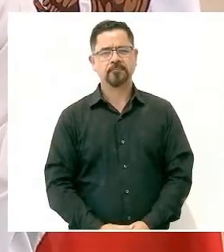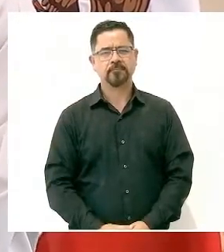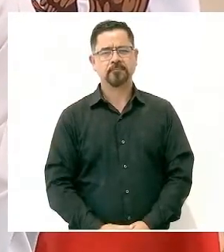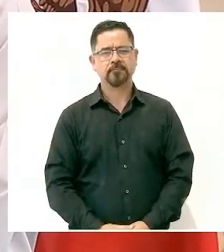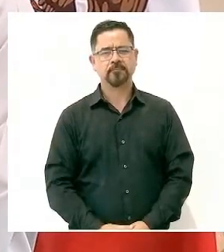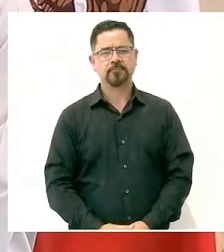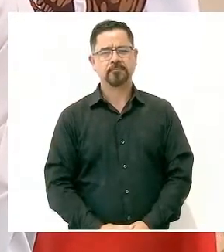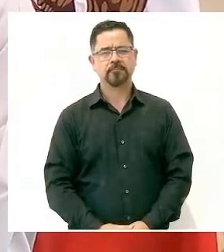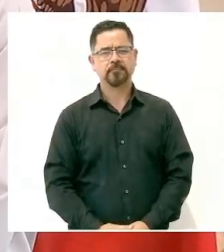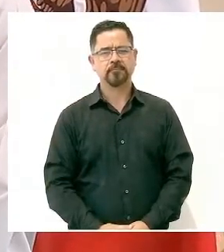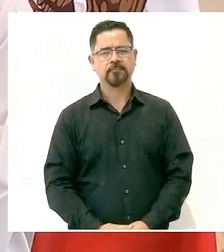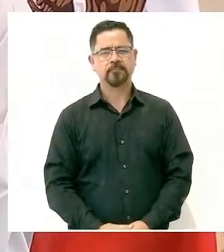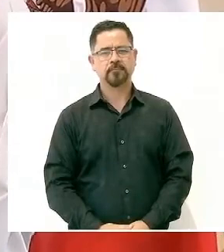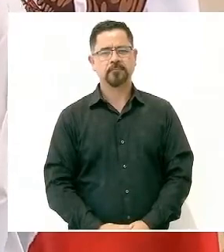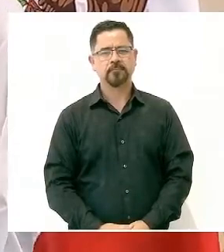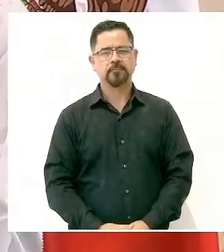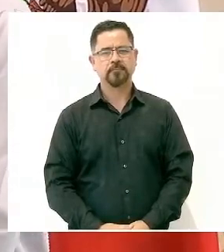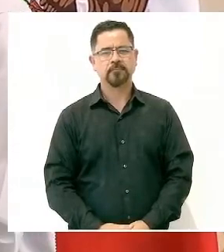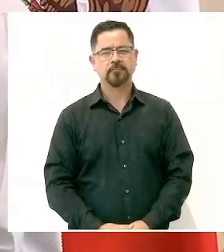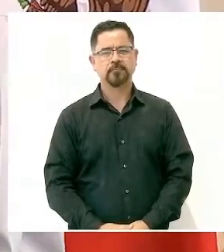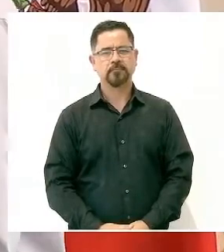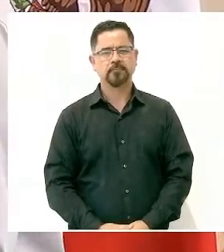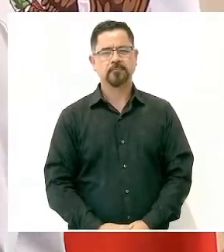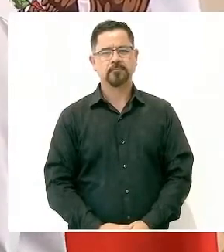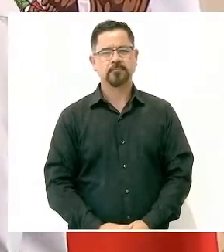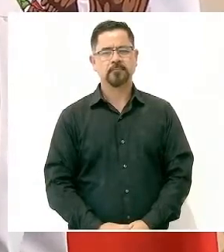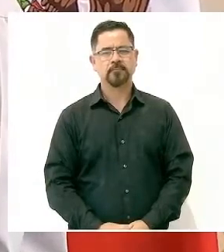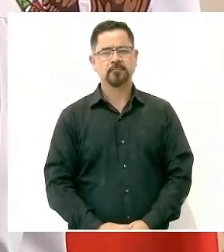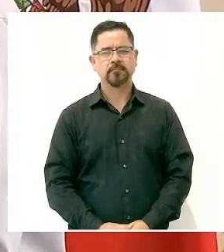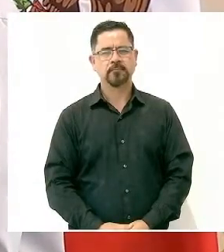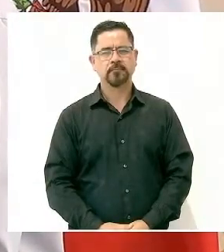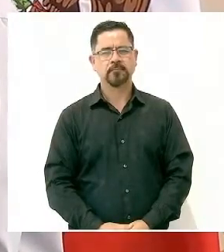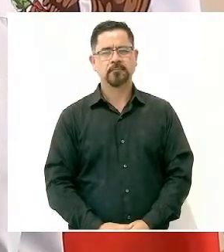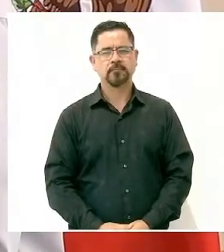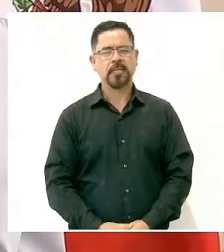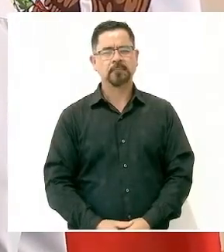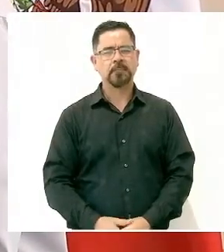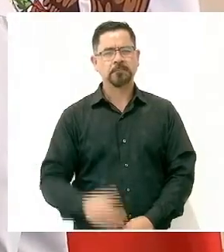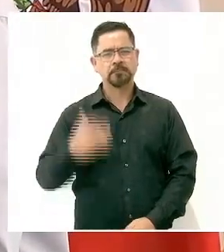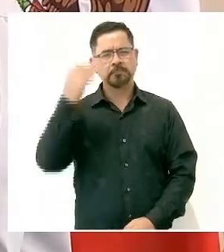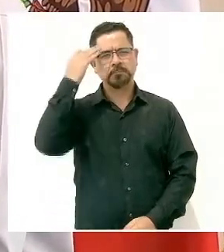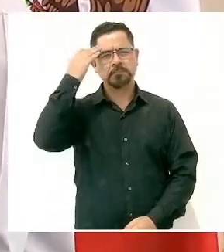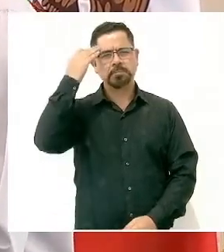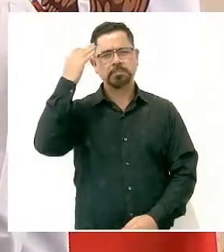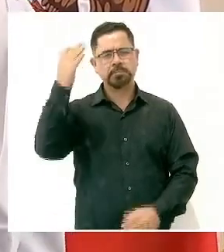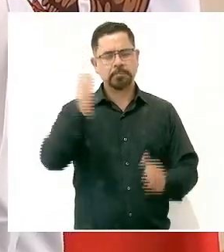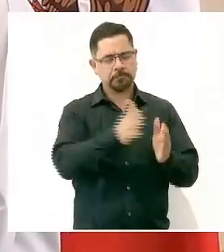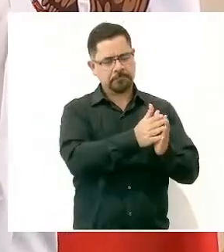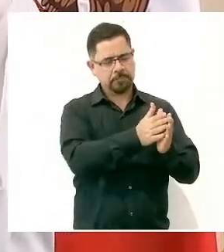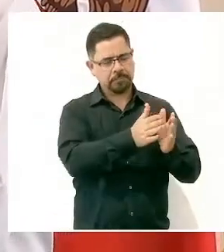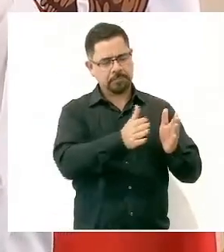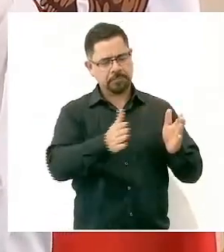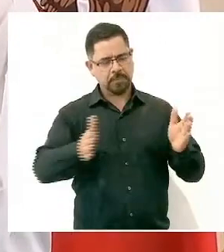En casi todo el periodo porfirista,